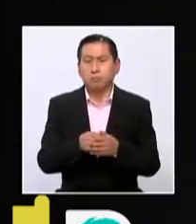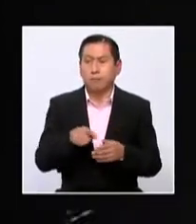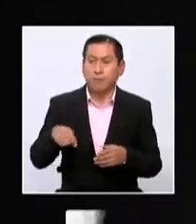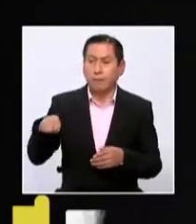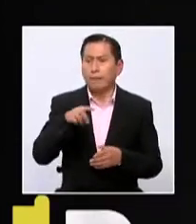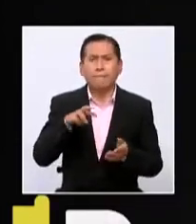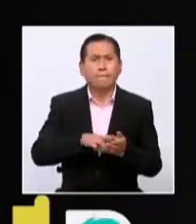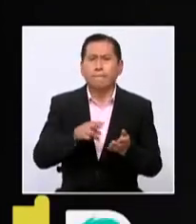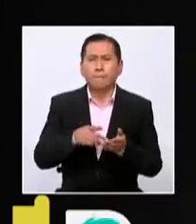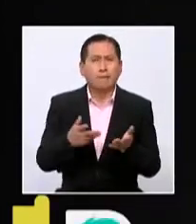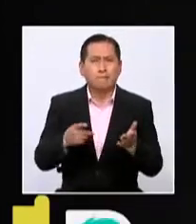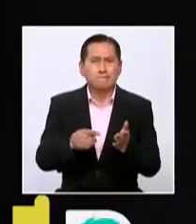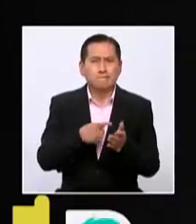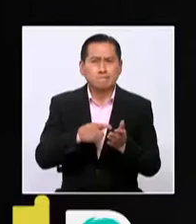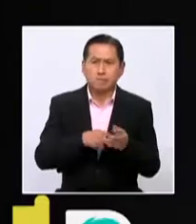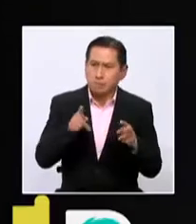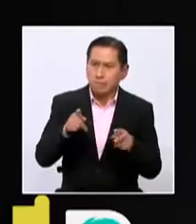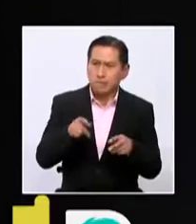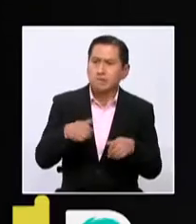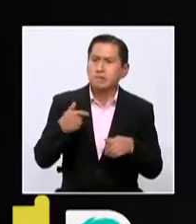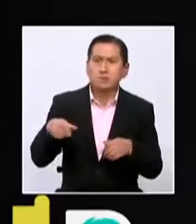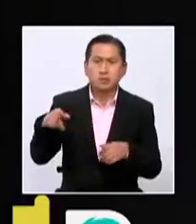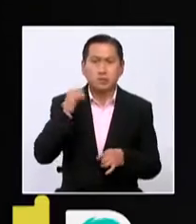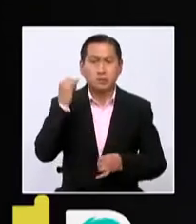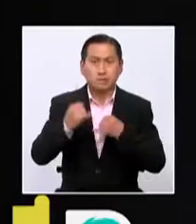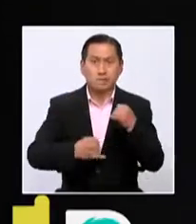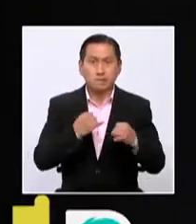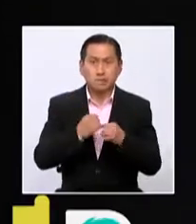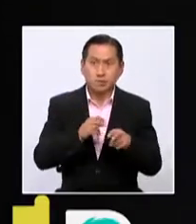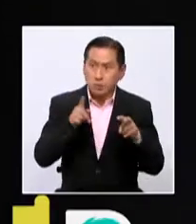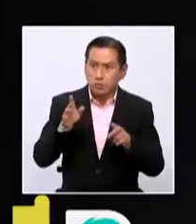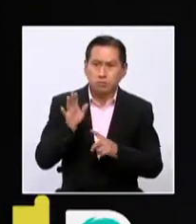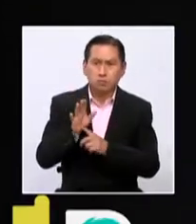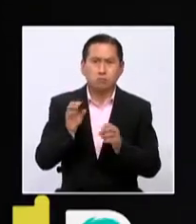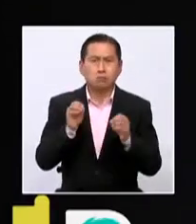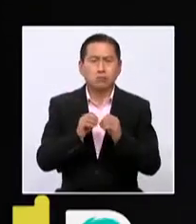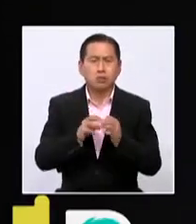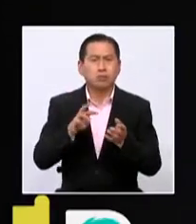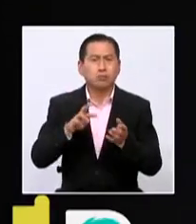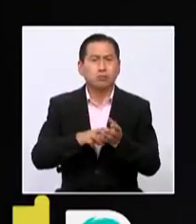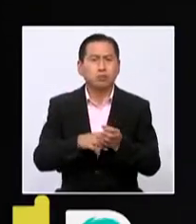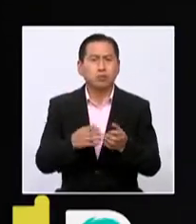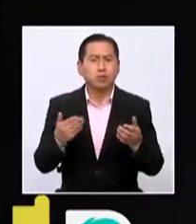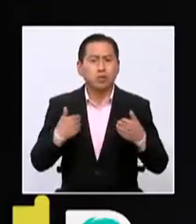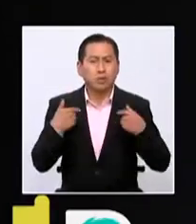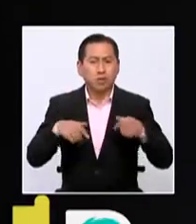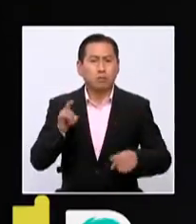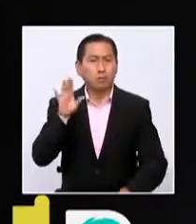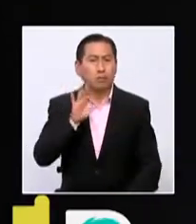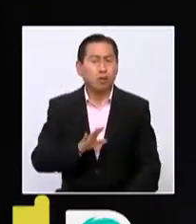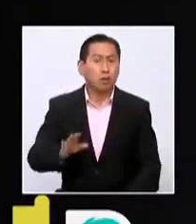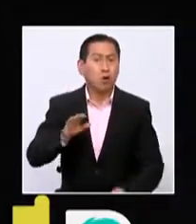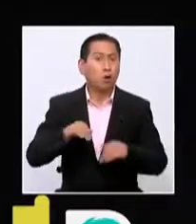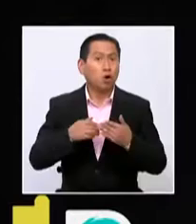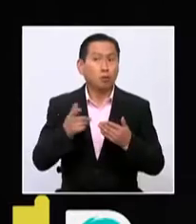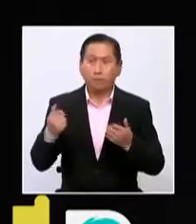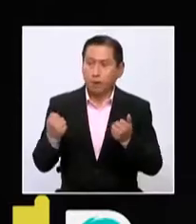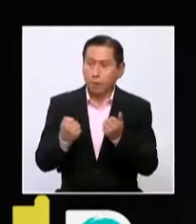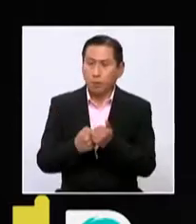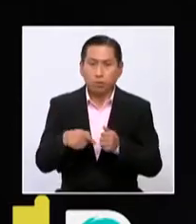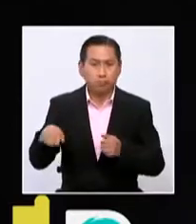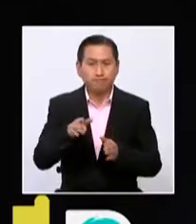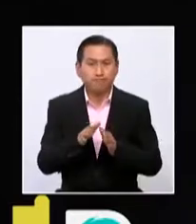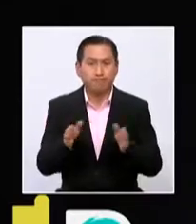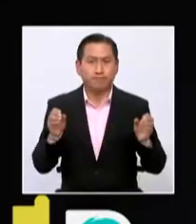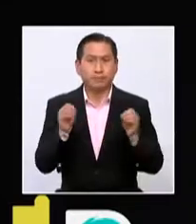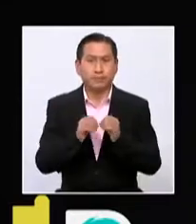la posibilidad de encontrar plataformas internacionales que puedan mostrar cuánto hay en Bolivia y que pueda apoyar también a que el sector pueda seguir